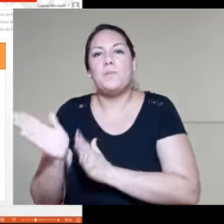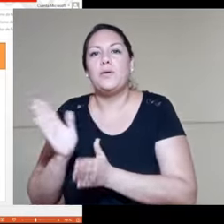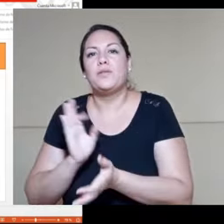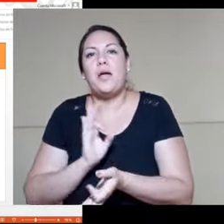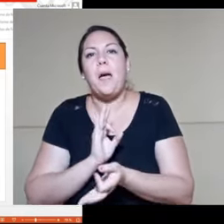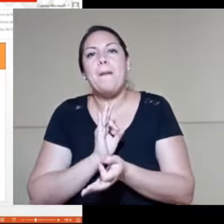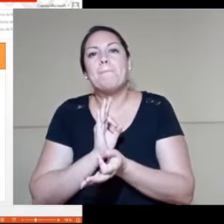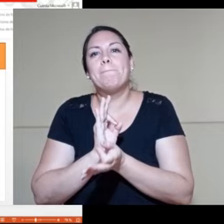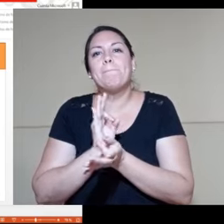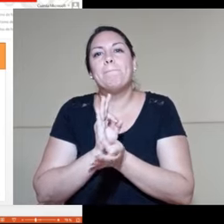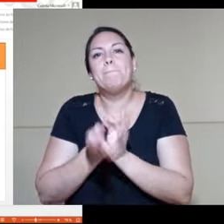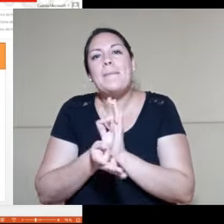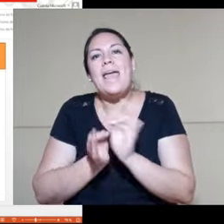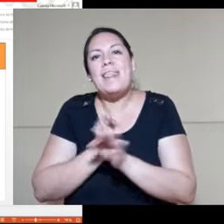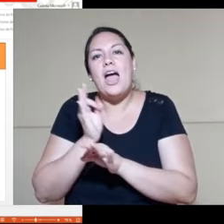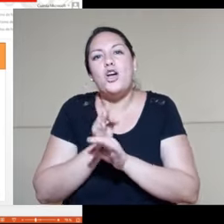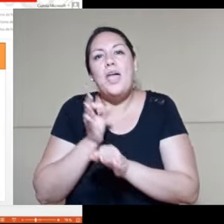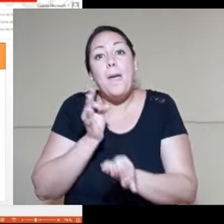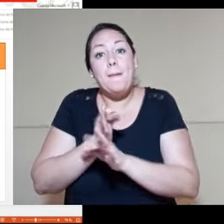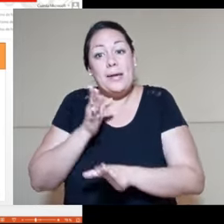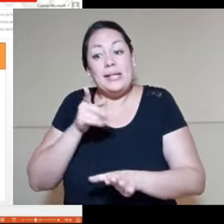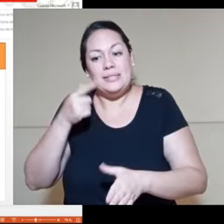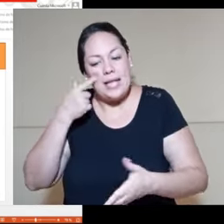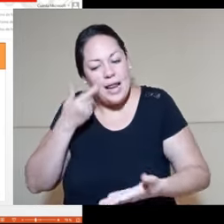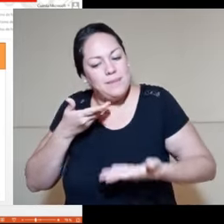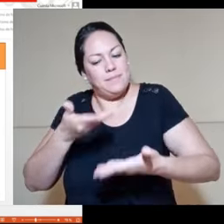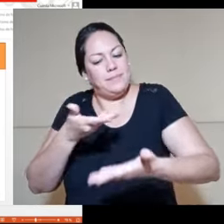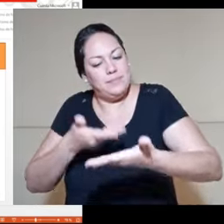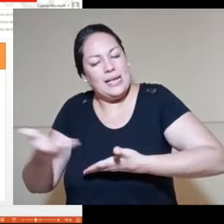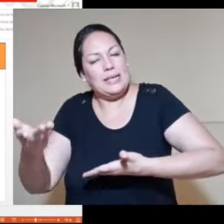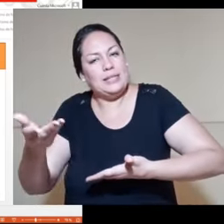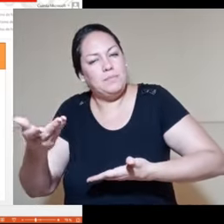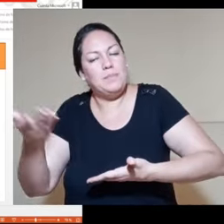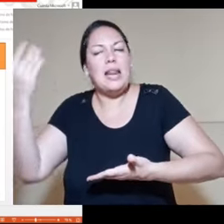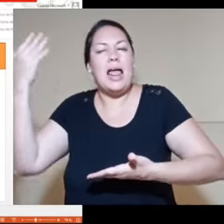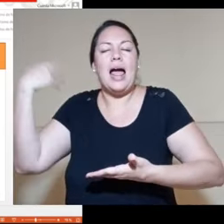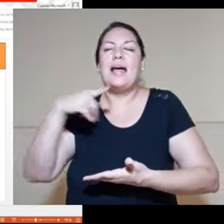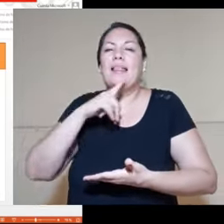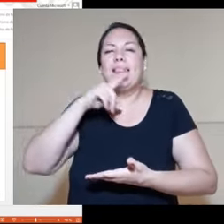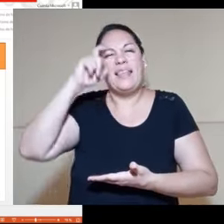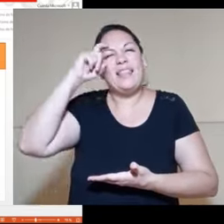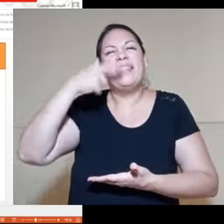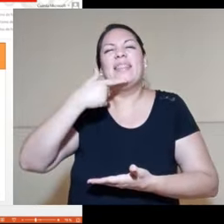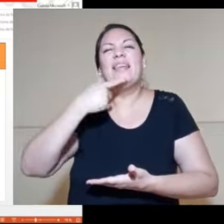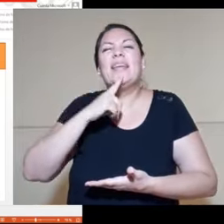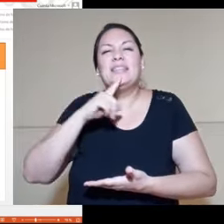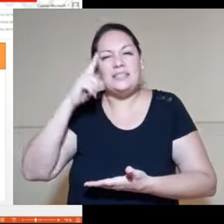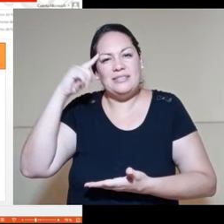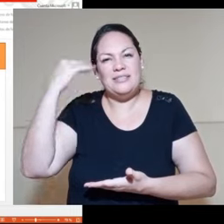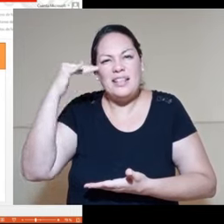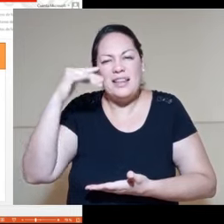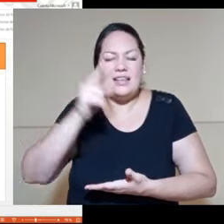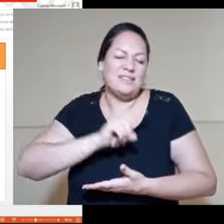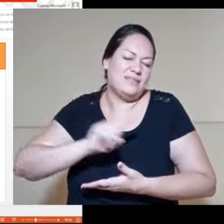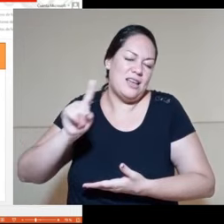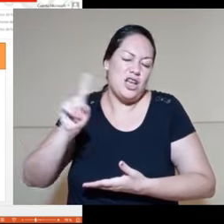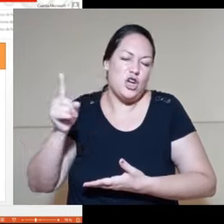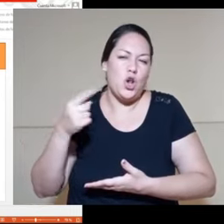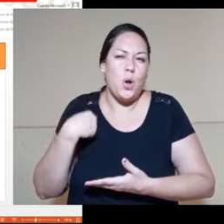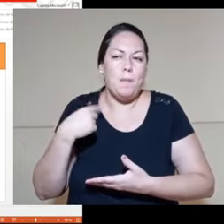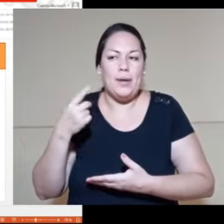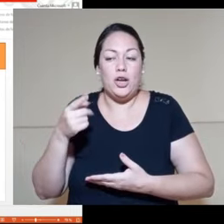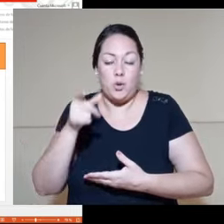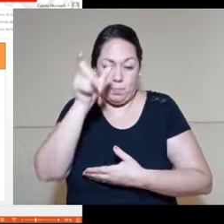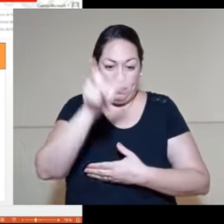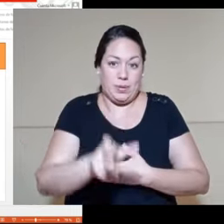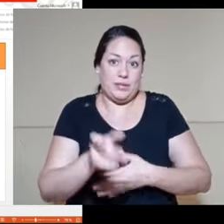ustedes, de los profesores terapeuta en pedagogía especial. Si ya indudablemente tiene ya no se toma tanto el test de inteligencia como